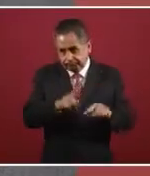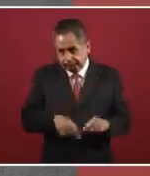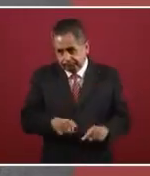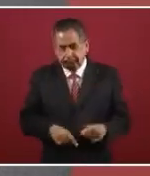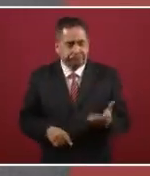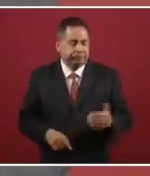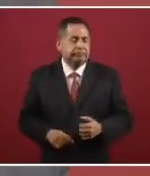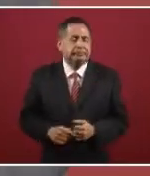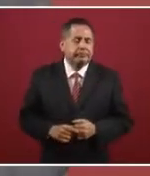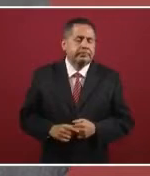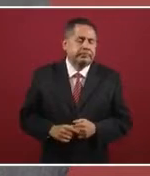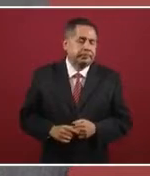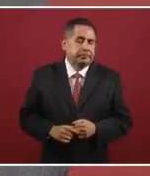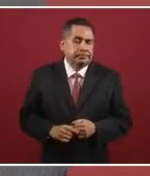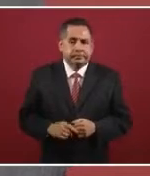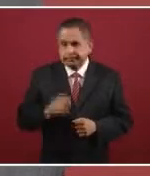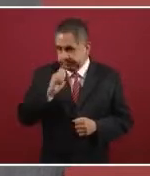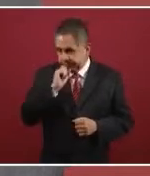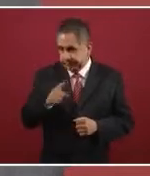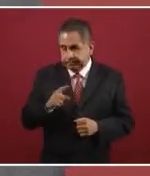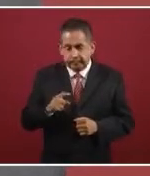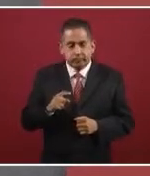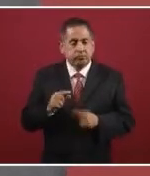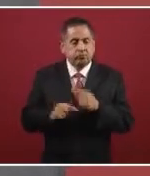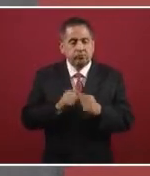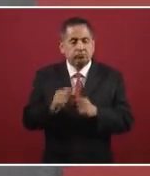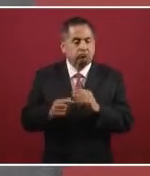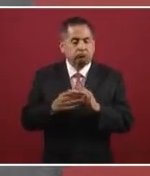ir poco a poco